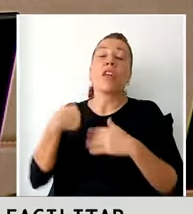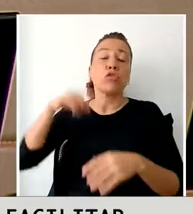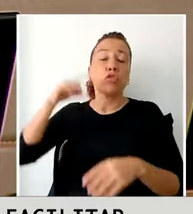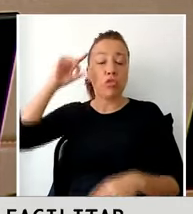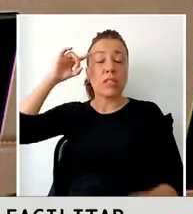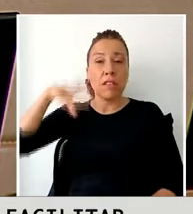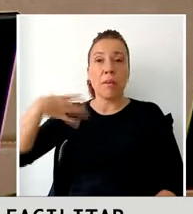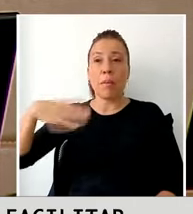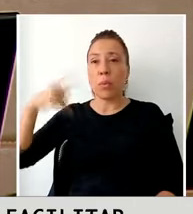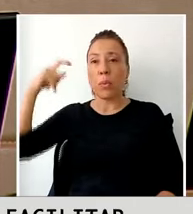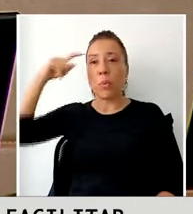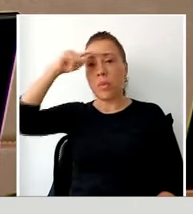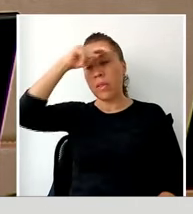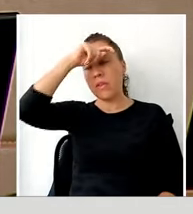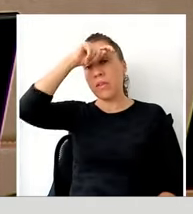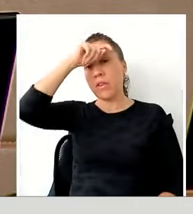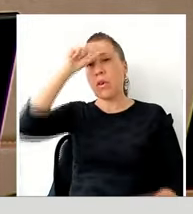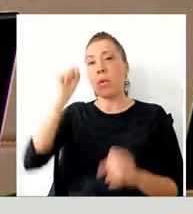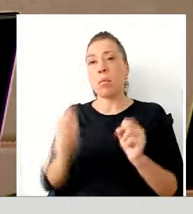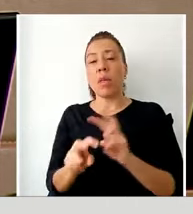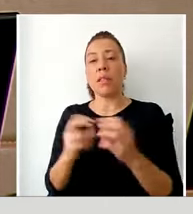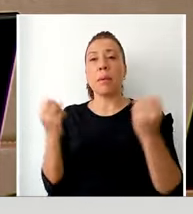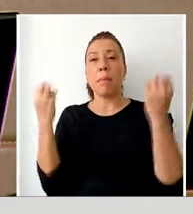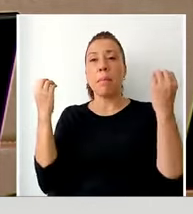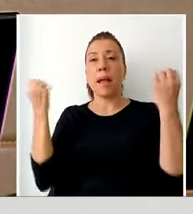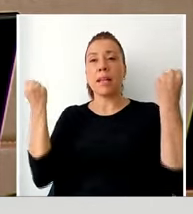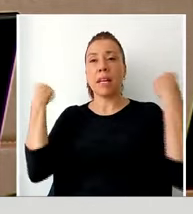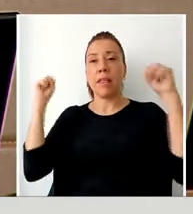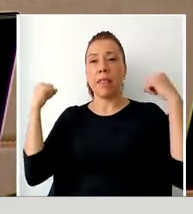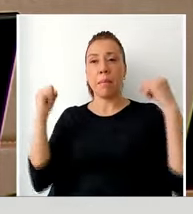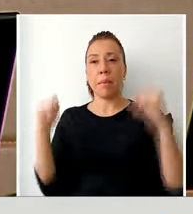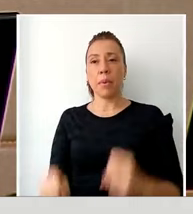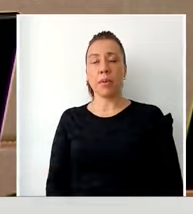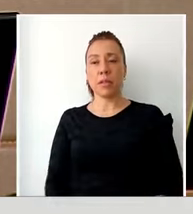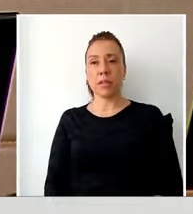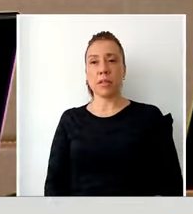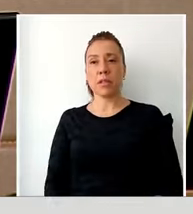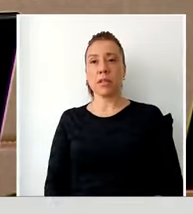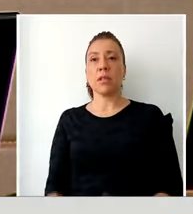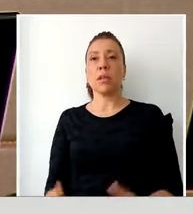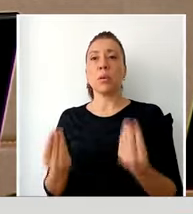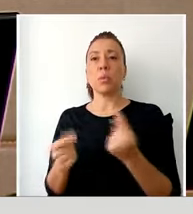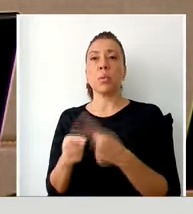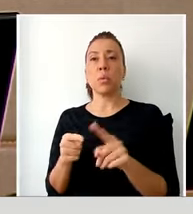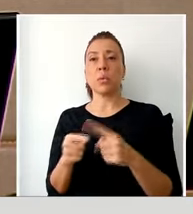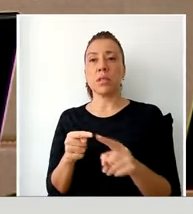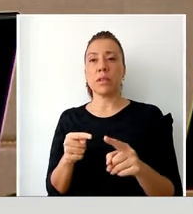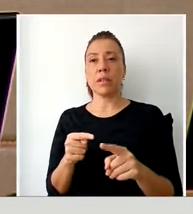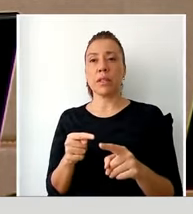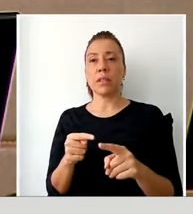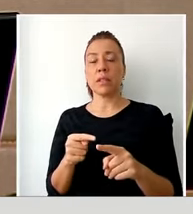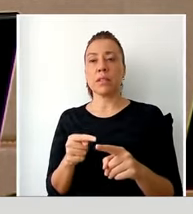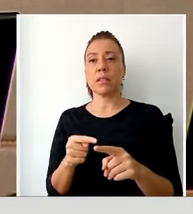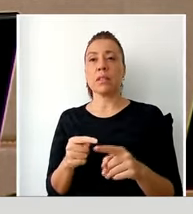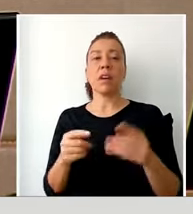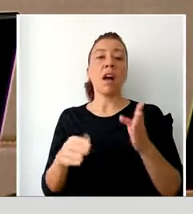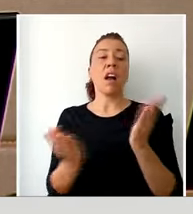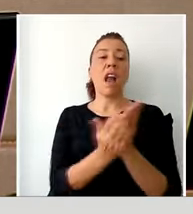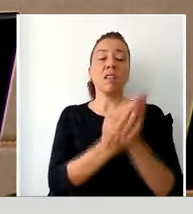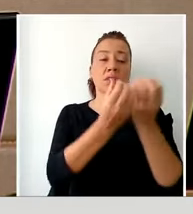dificultoso que es llevar adelante la práctica deportiva y como muchas veces perdíamos clases